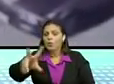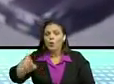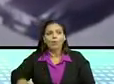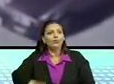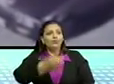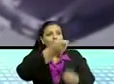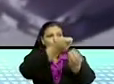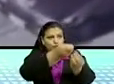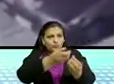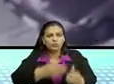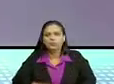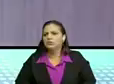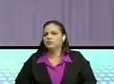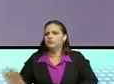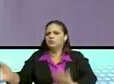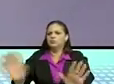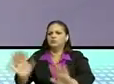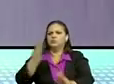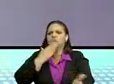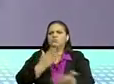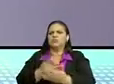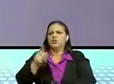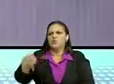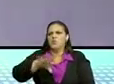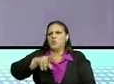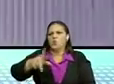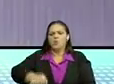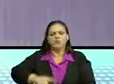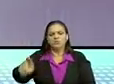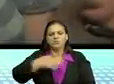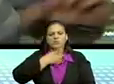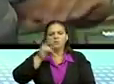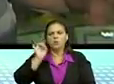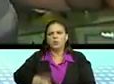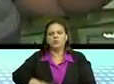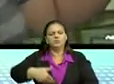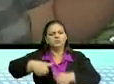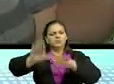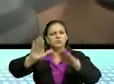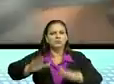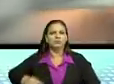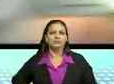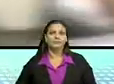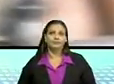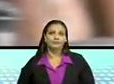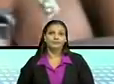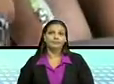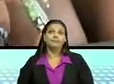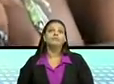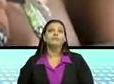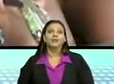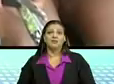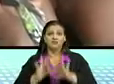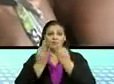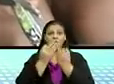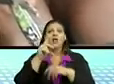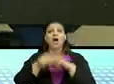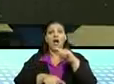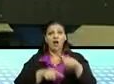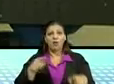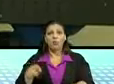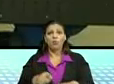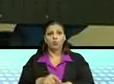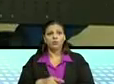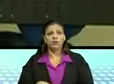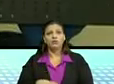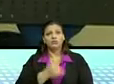casos, lamentablemente. Desgraciadamente son artículos que vienen arrastrando una estela de dolor, desesperación, de sangre.